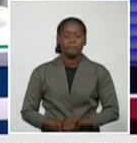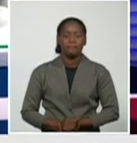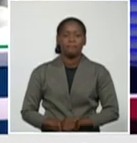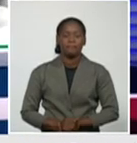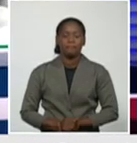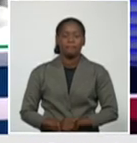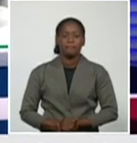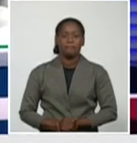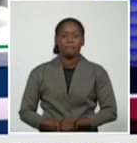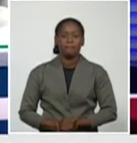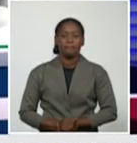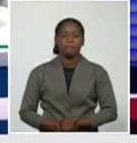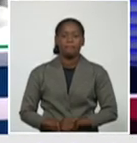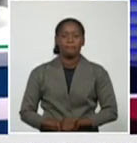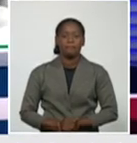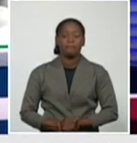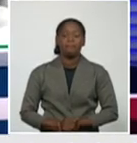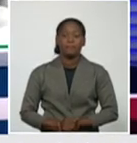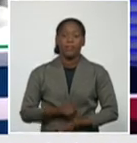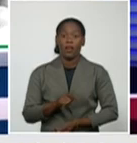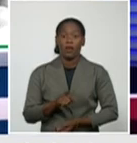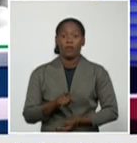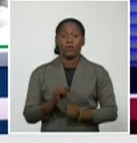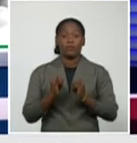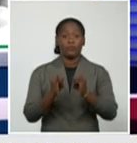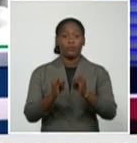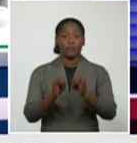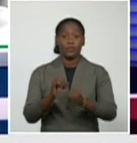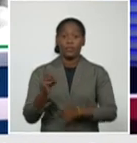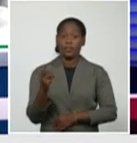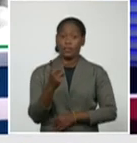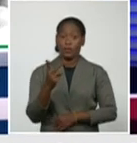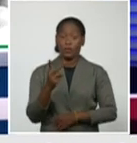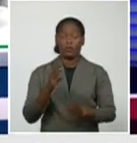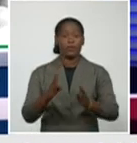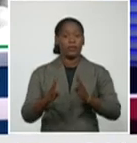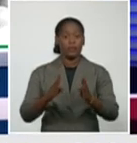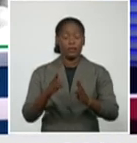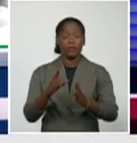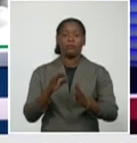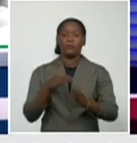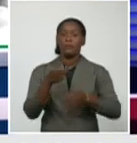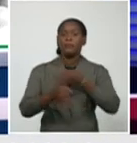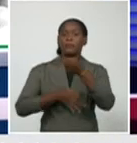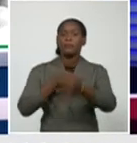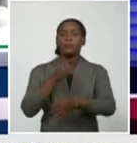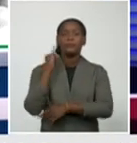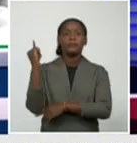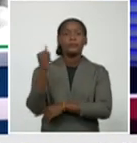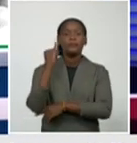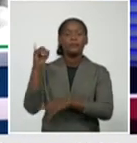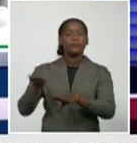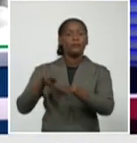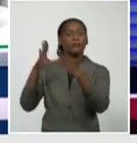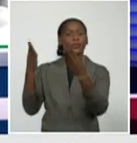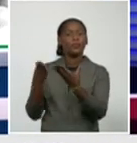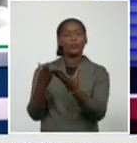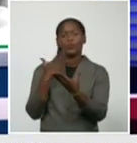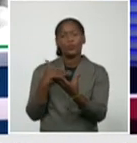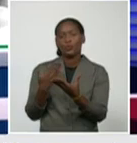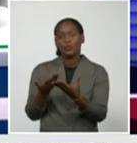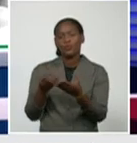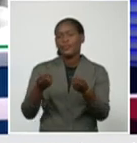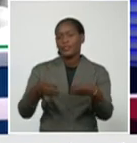Y entramos en el segundo momento, esta vez para conocer cuál es la situación internacional debido al impacto de la